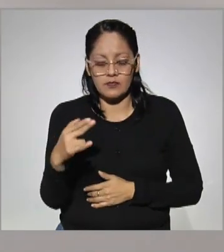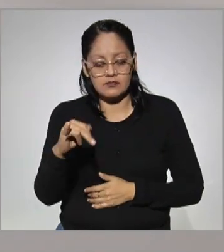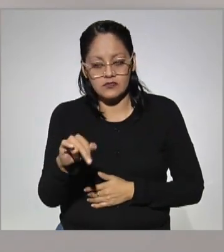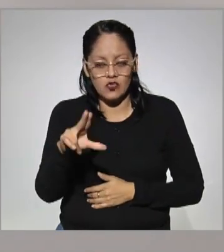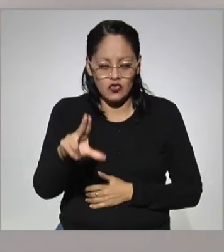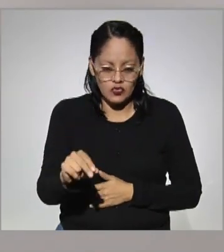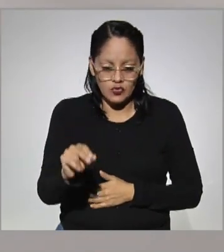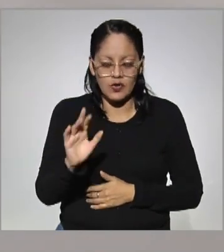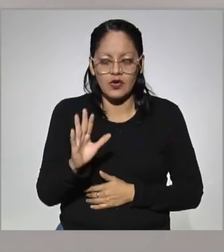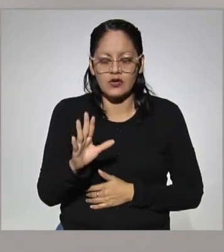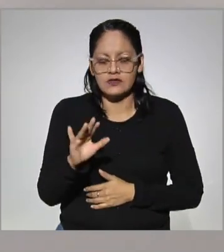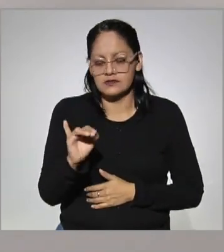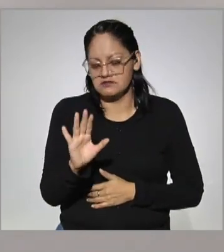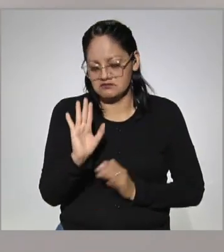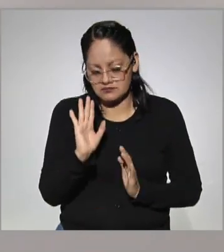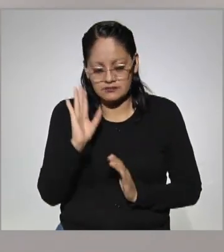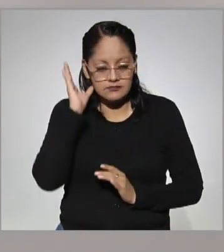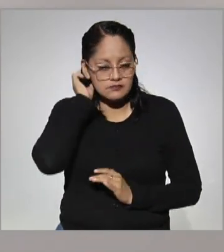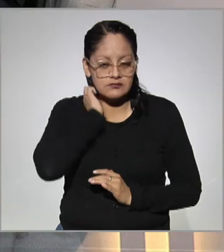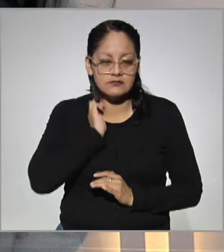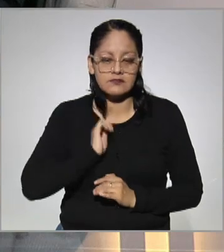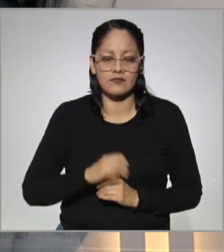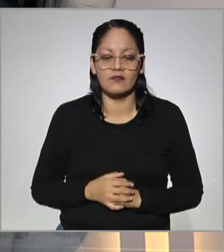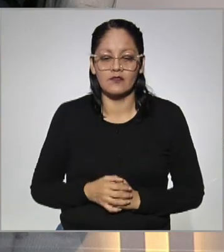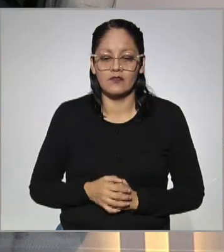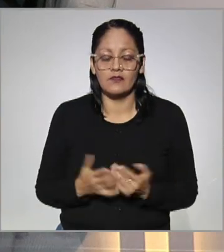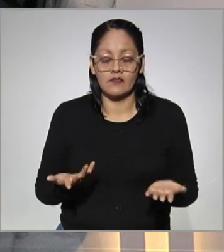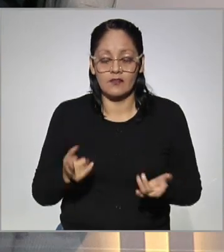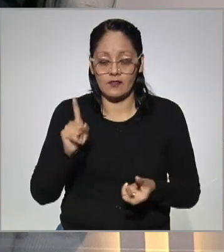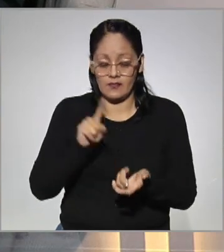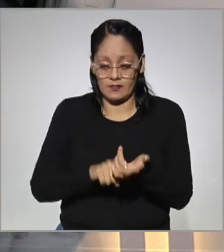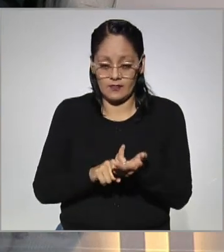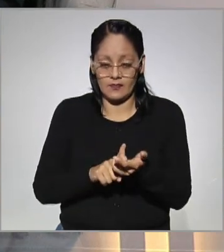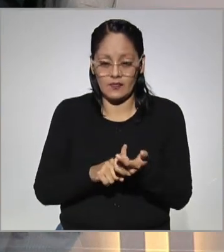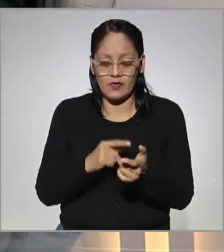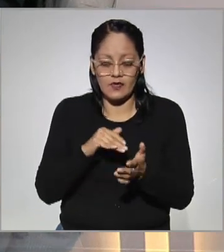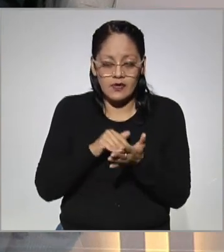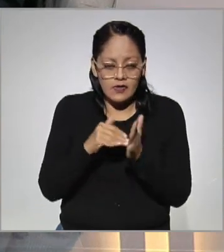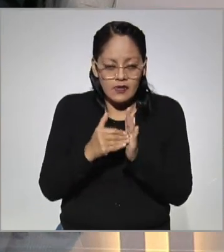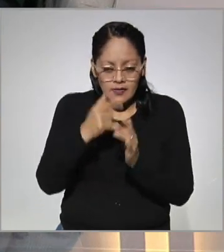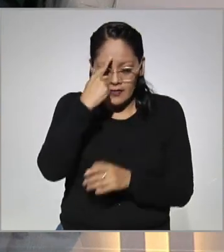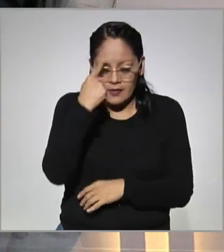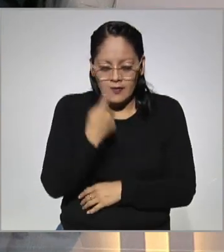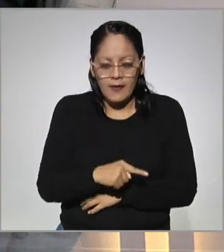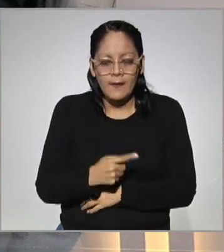tiene o no este virus. Dentro de las estrategias